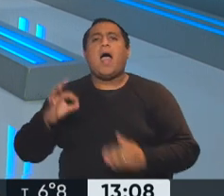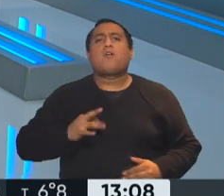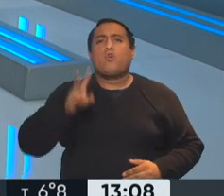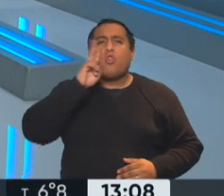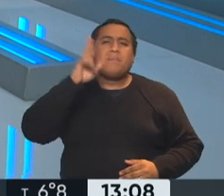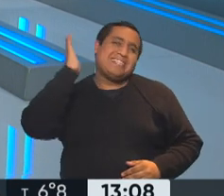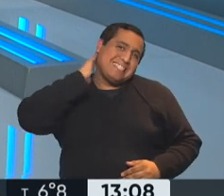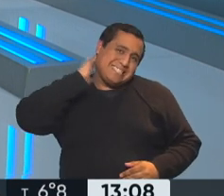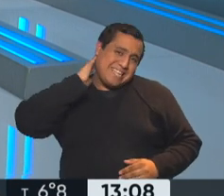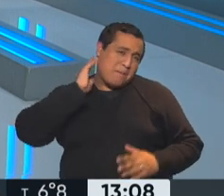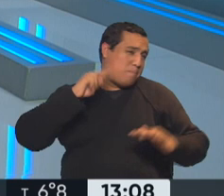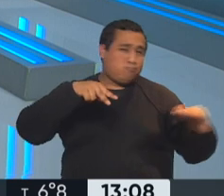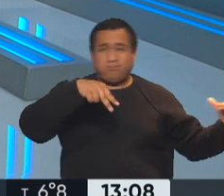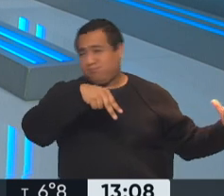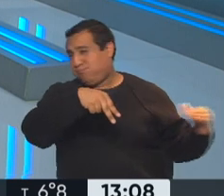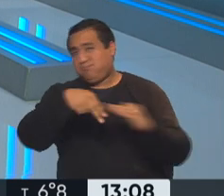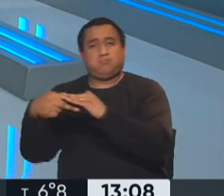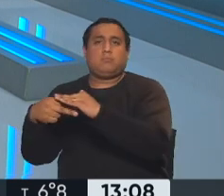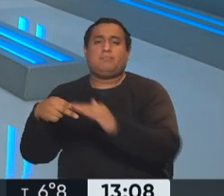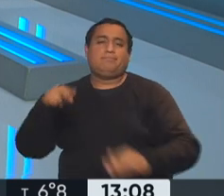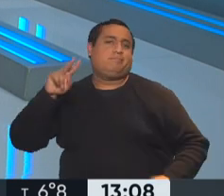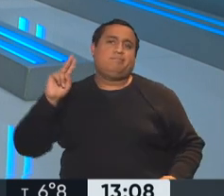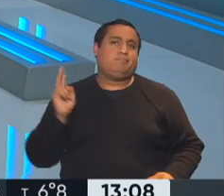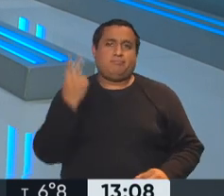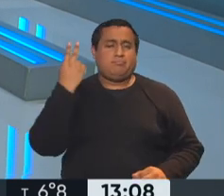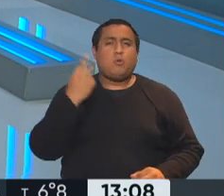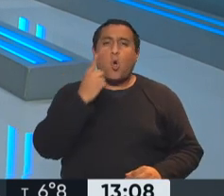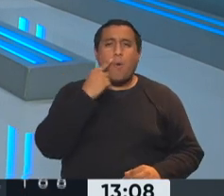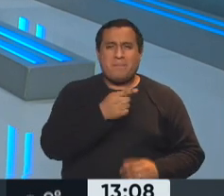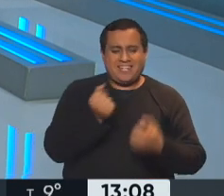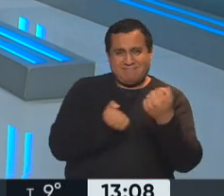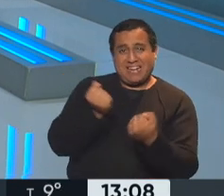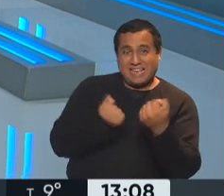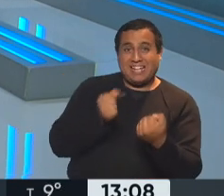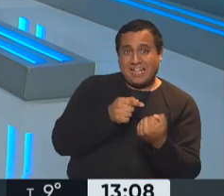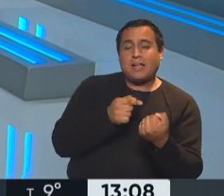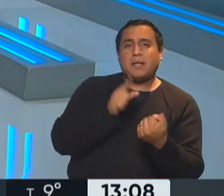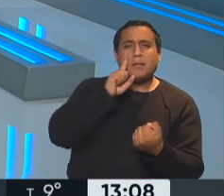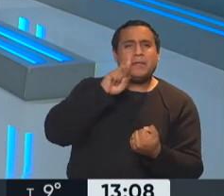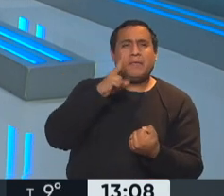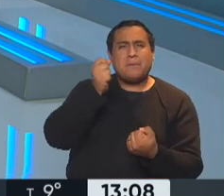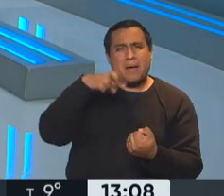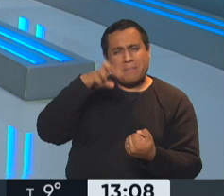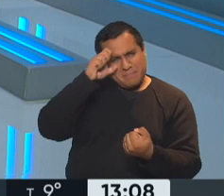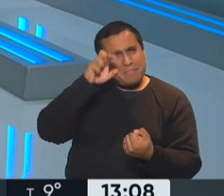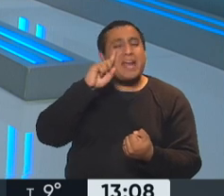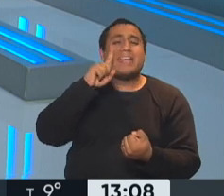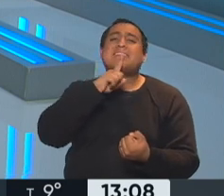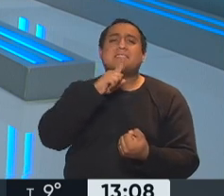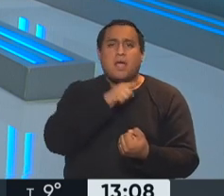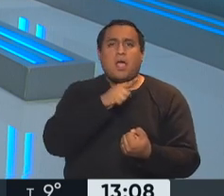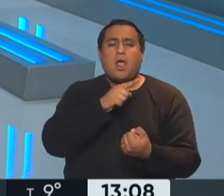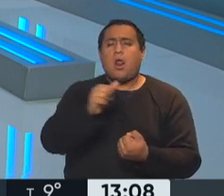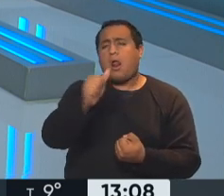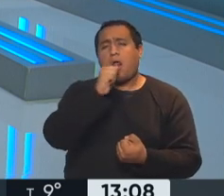como consecuencia del impacto. Leticia falleció. ¿Quién conducía el automóvil? Iván Prein. Tenía doble de